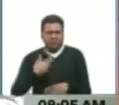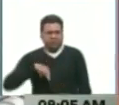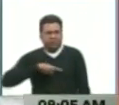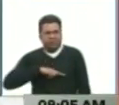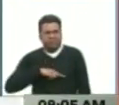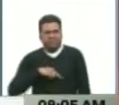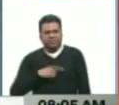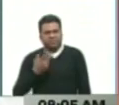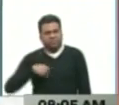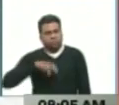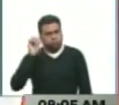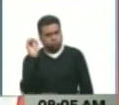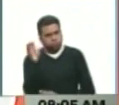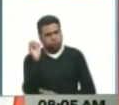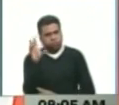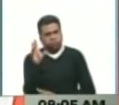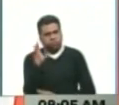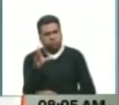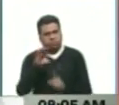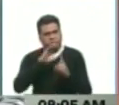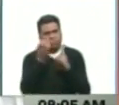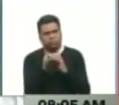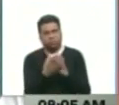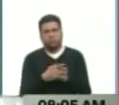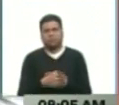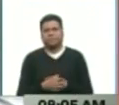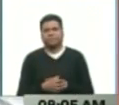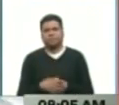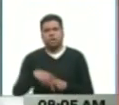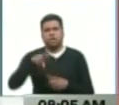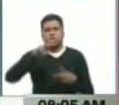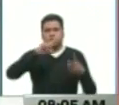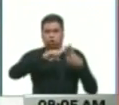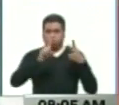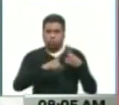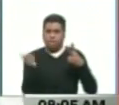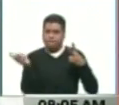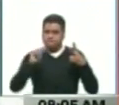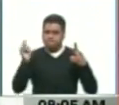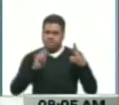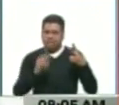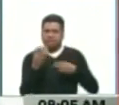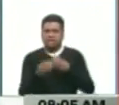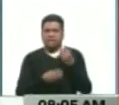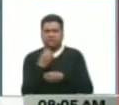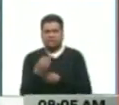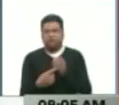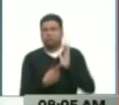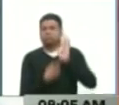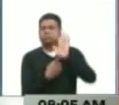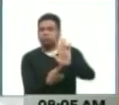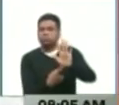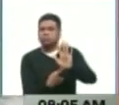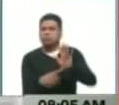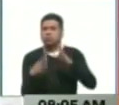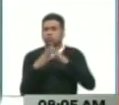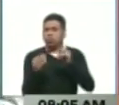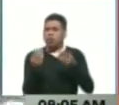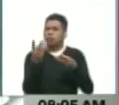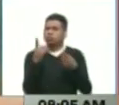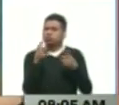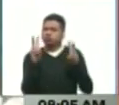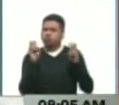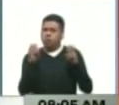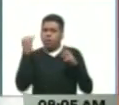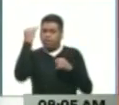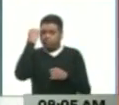hecho un foro de economía cultural, ya lleva 2 meses, que ha dado unos resultados muy importantes en la incorporación de personas y de ideas. Ya estamos